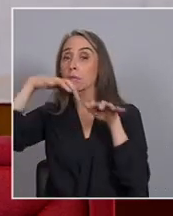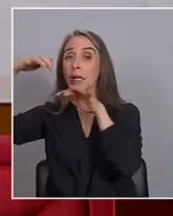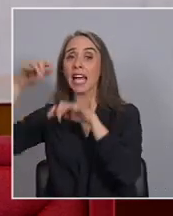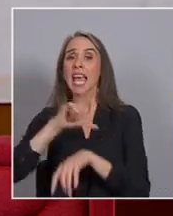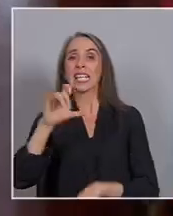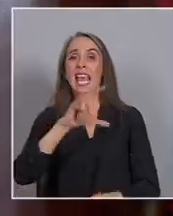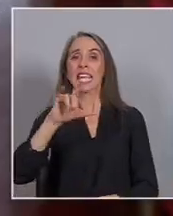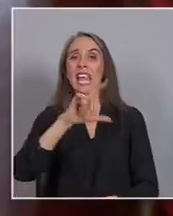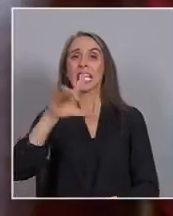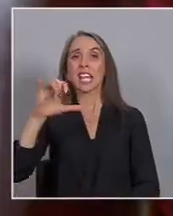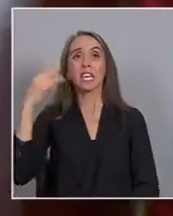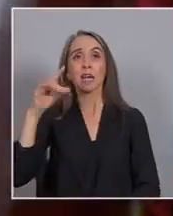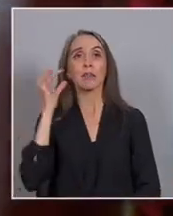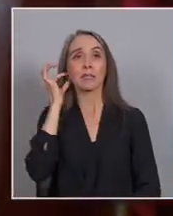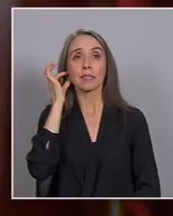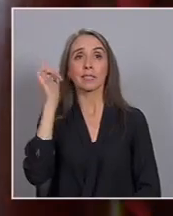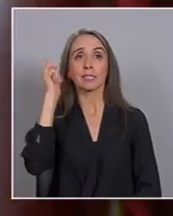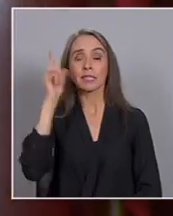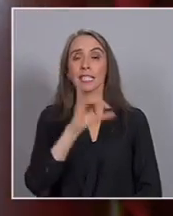No es aceptable,